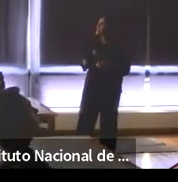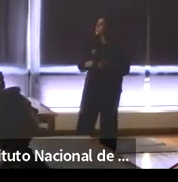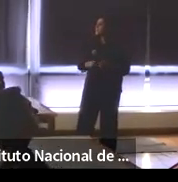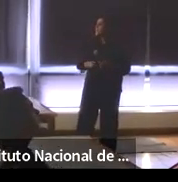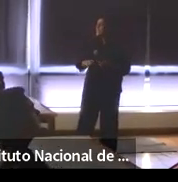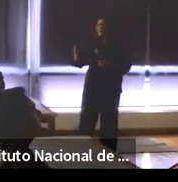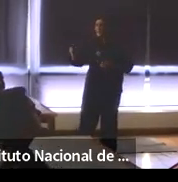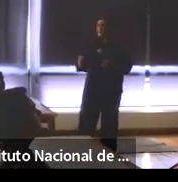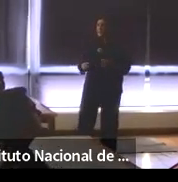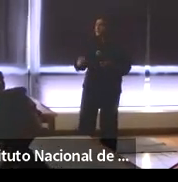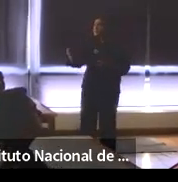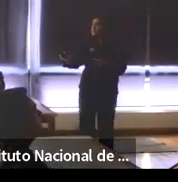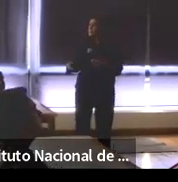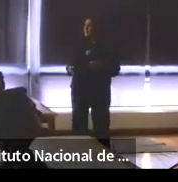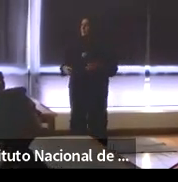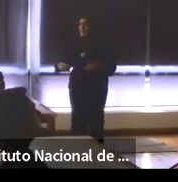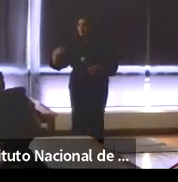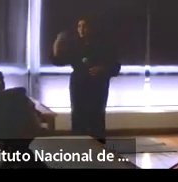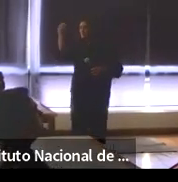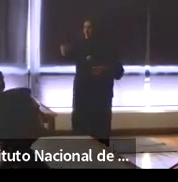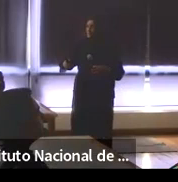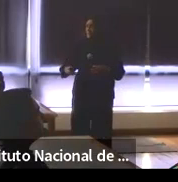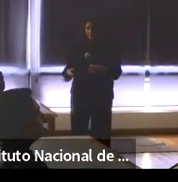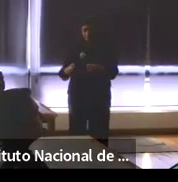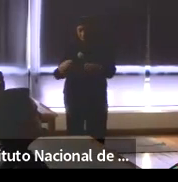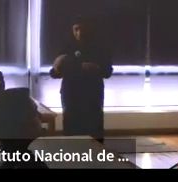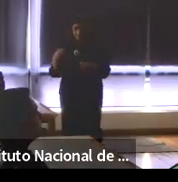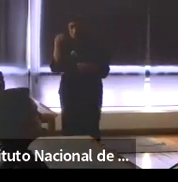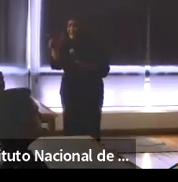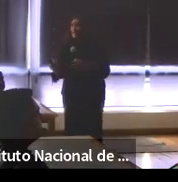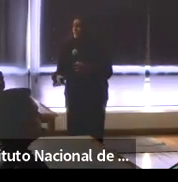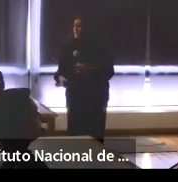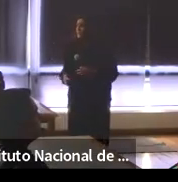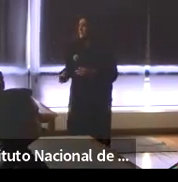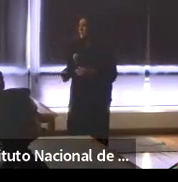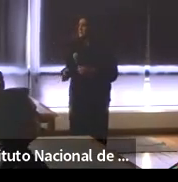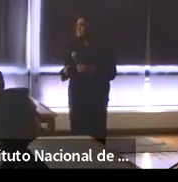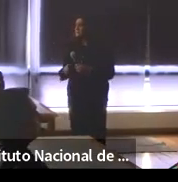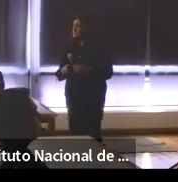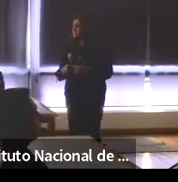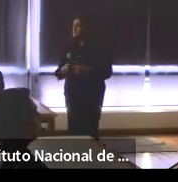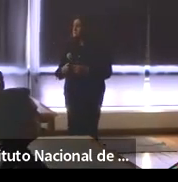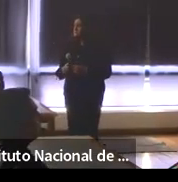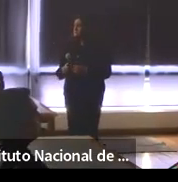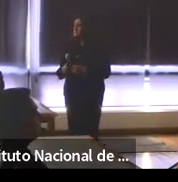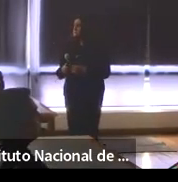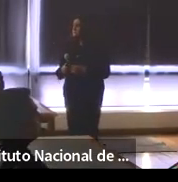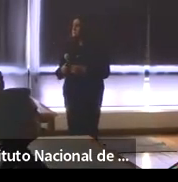ganar ganar y ganar ganar quiere decir que la otra parte no salga tan afectada